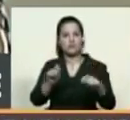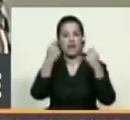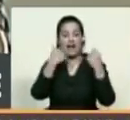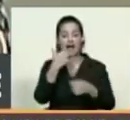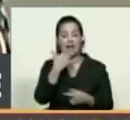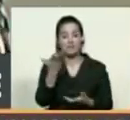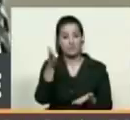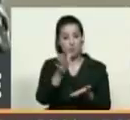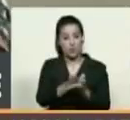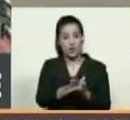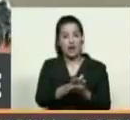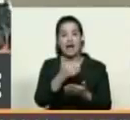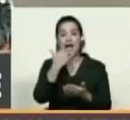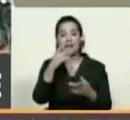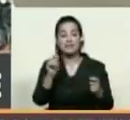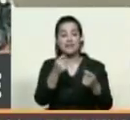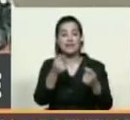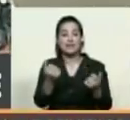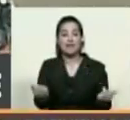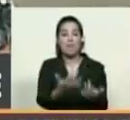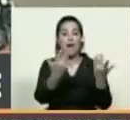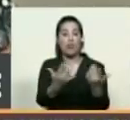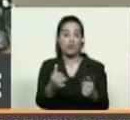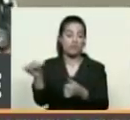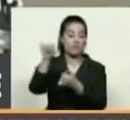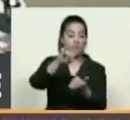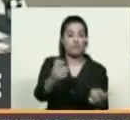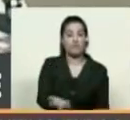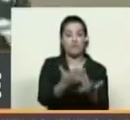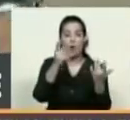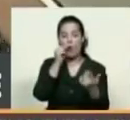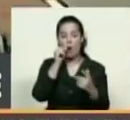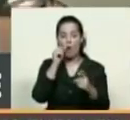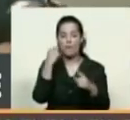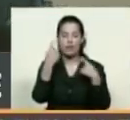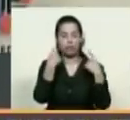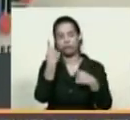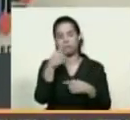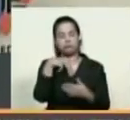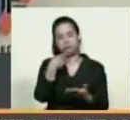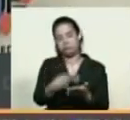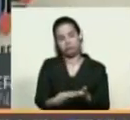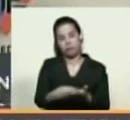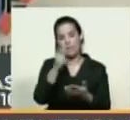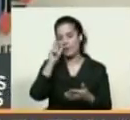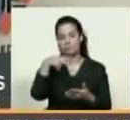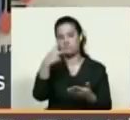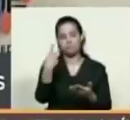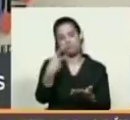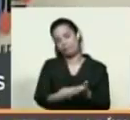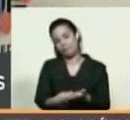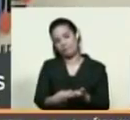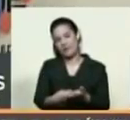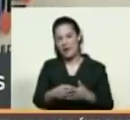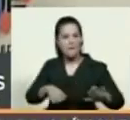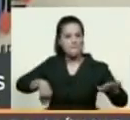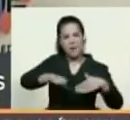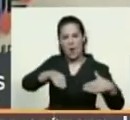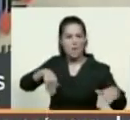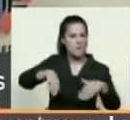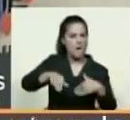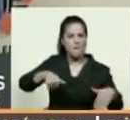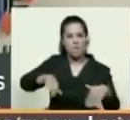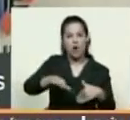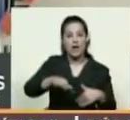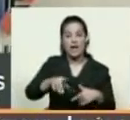no lo incendiaran, de que no lo quemaran. Él estaba desmayado y le siguieron dando de golpes y después le iban a prender